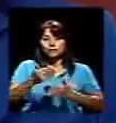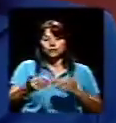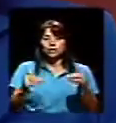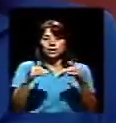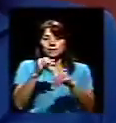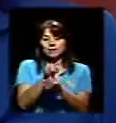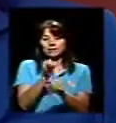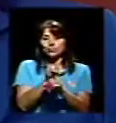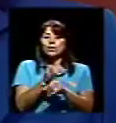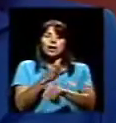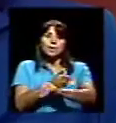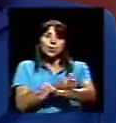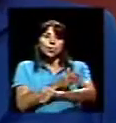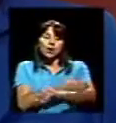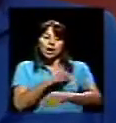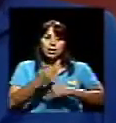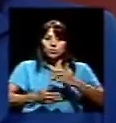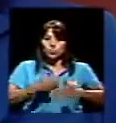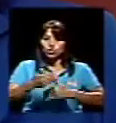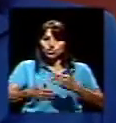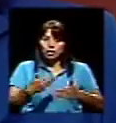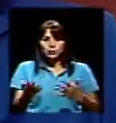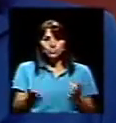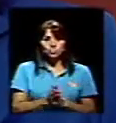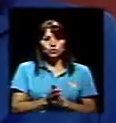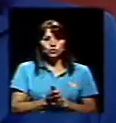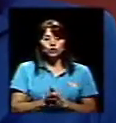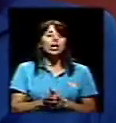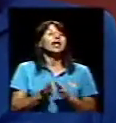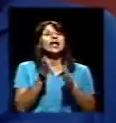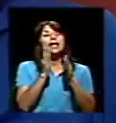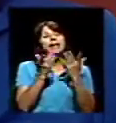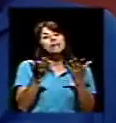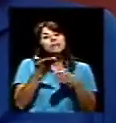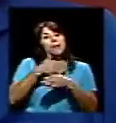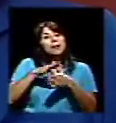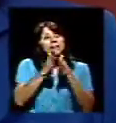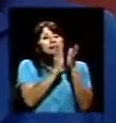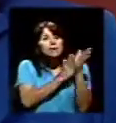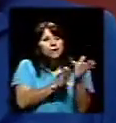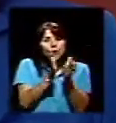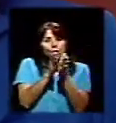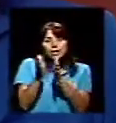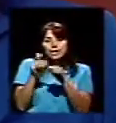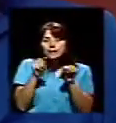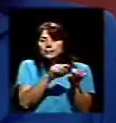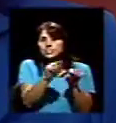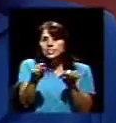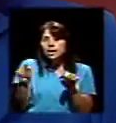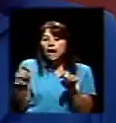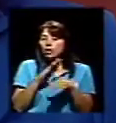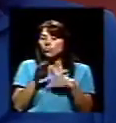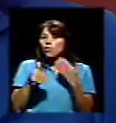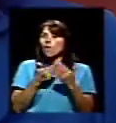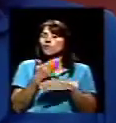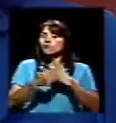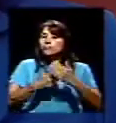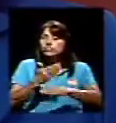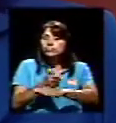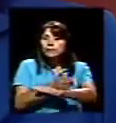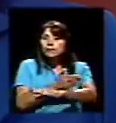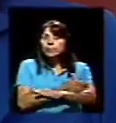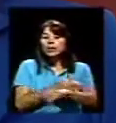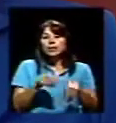mejorando procesos. Hay toda una reingeniería en la parte de logística para toda la cadena de abastecimiento. Hay un proceso